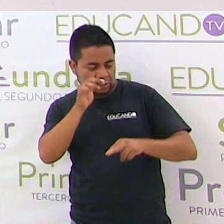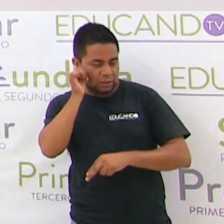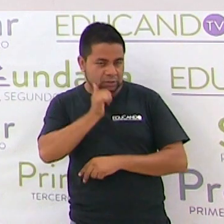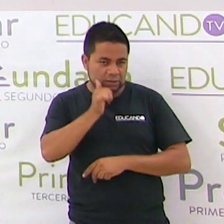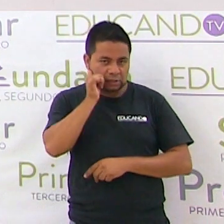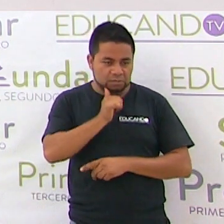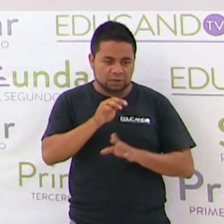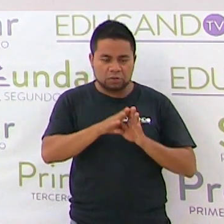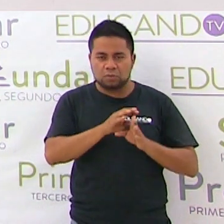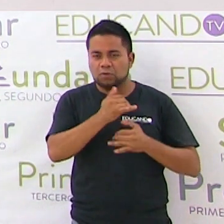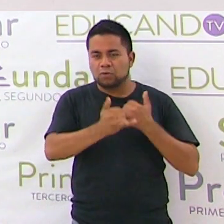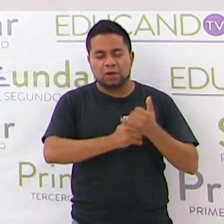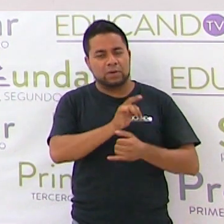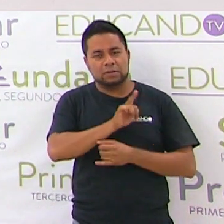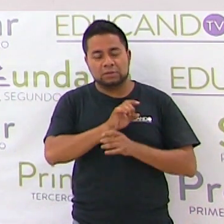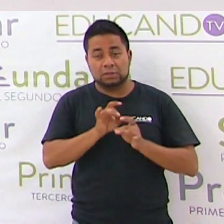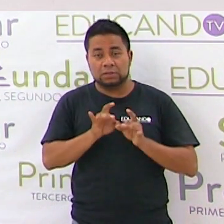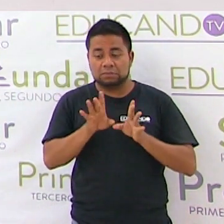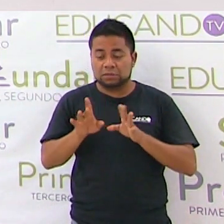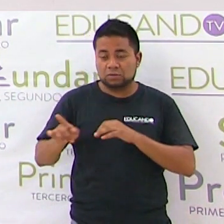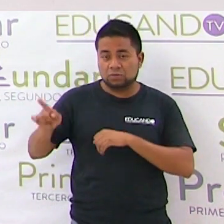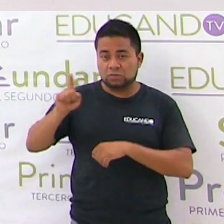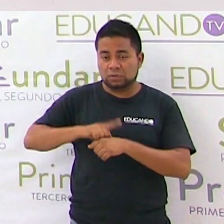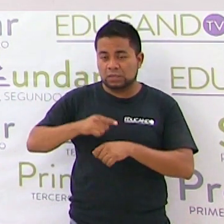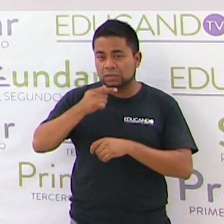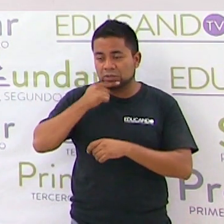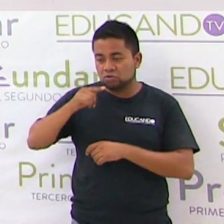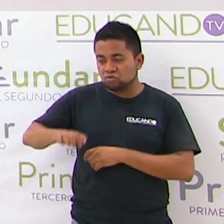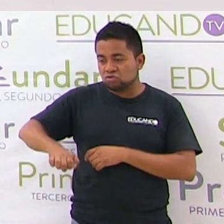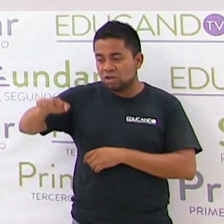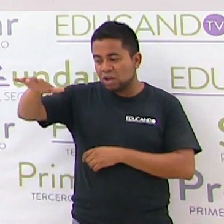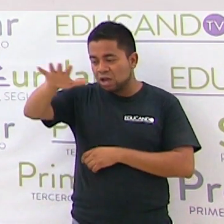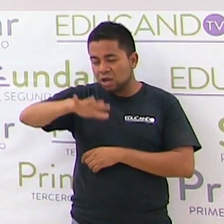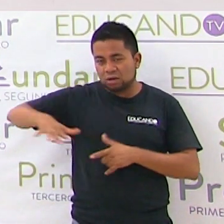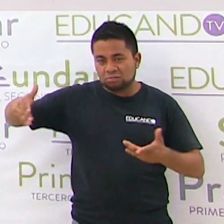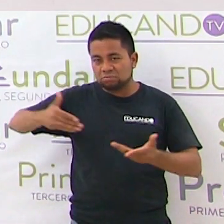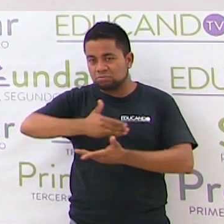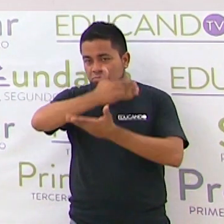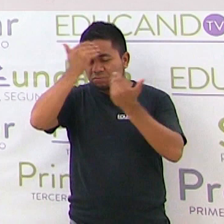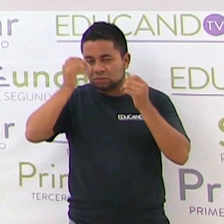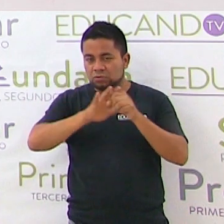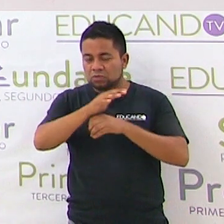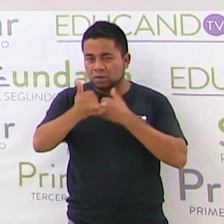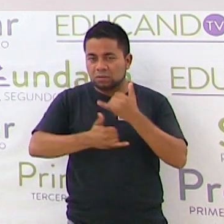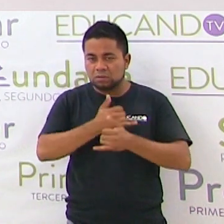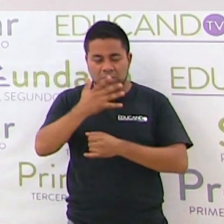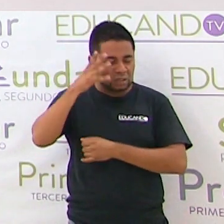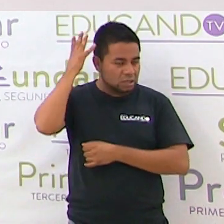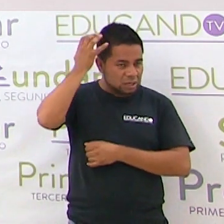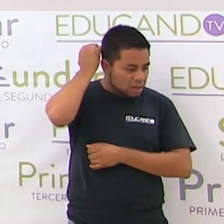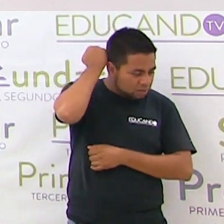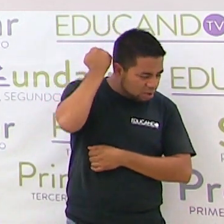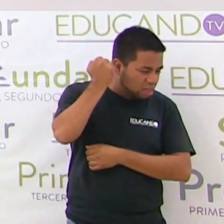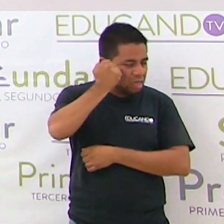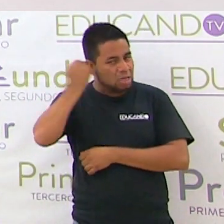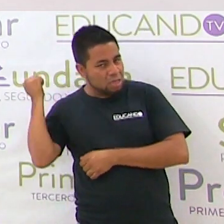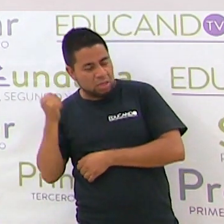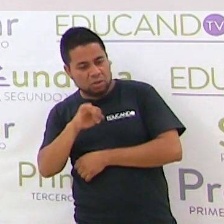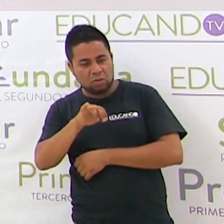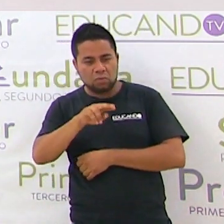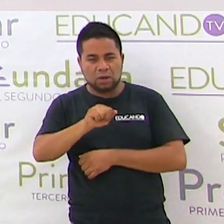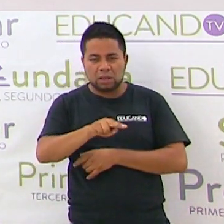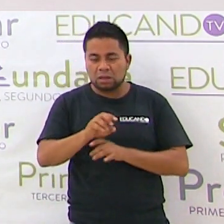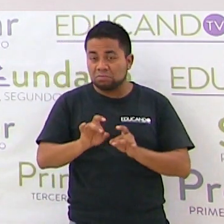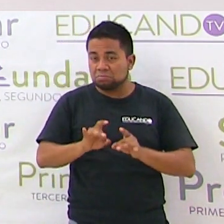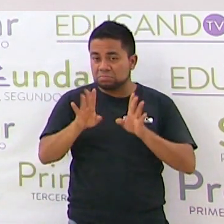que jugaba sola, hasta que un día los niños grandes que no sabían qué jugar le dieron un tirón de pelo que Juana no